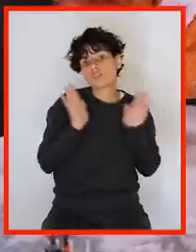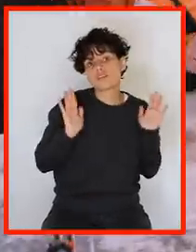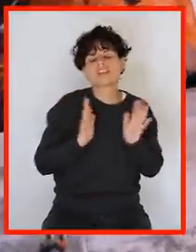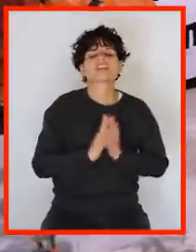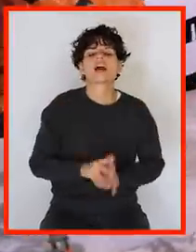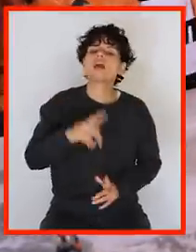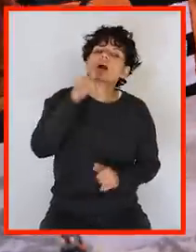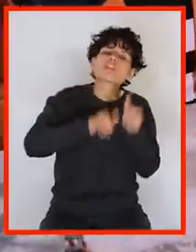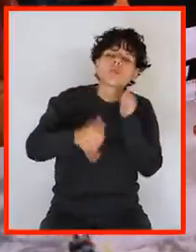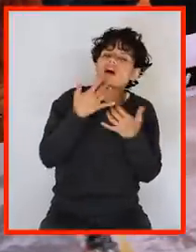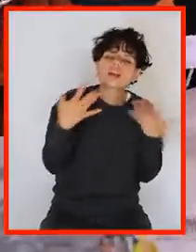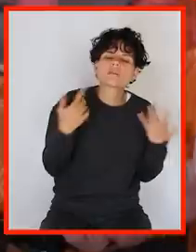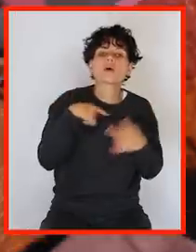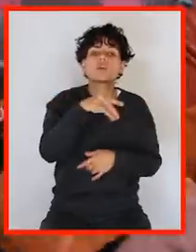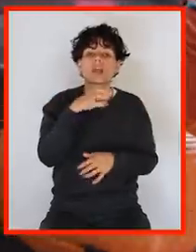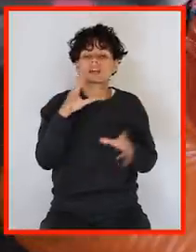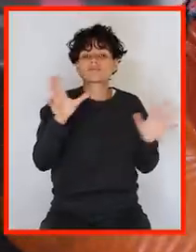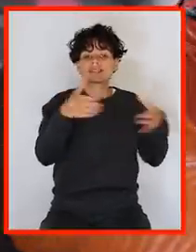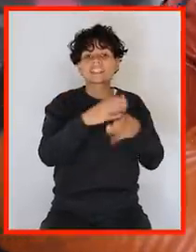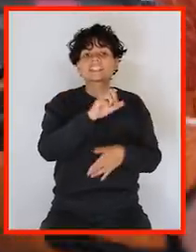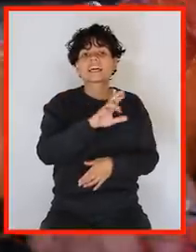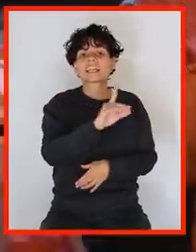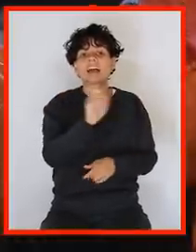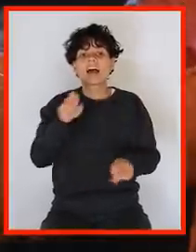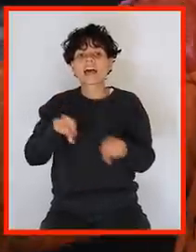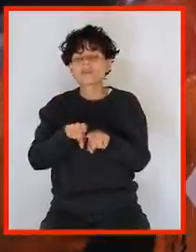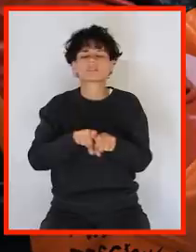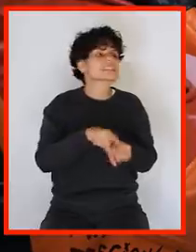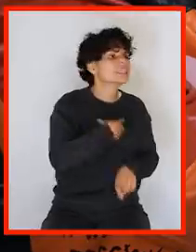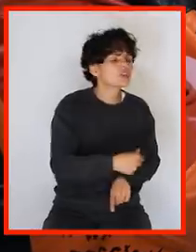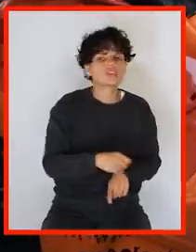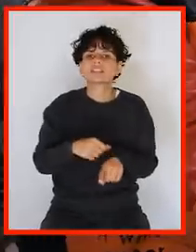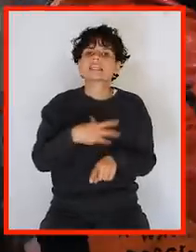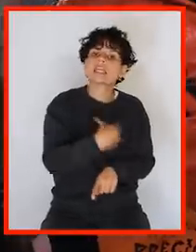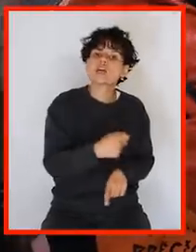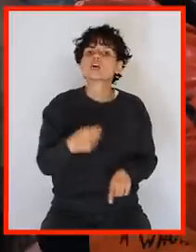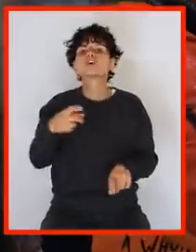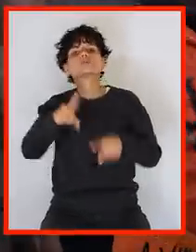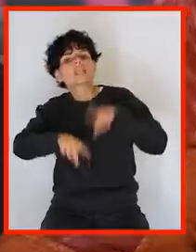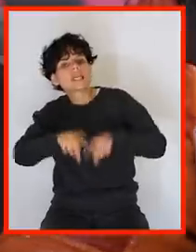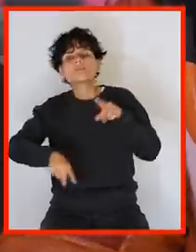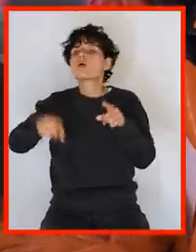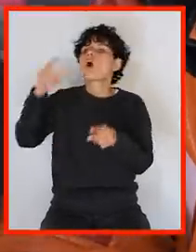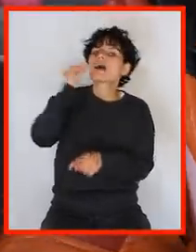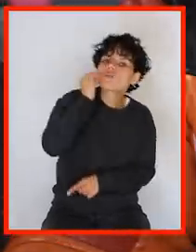¿Qué quiere tomar? Porque Cerda, hermanos, hijos y primos, abuelos, nietos y